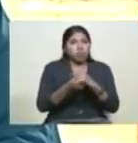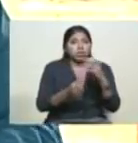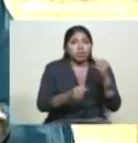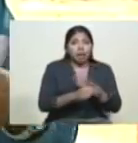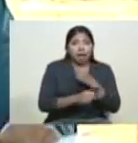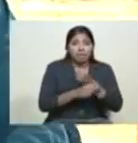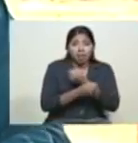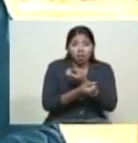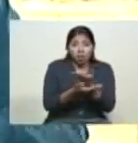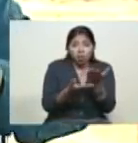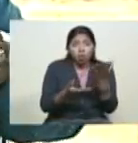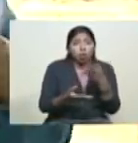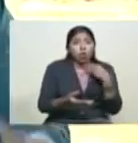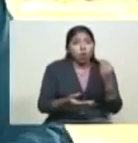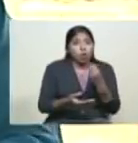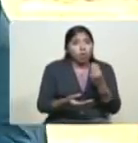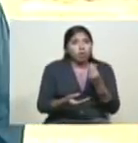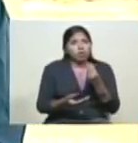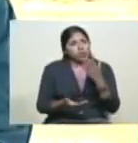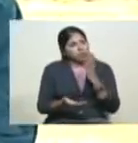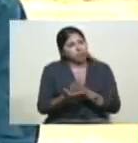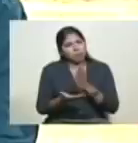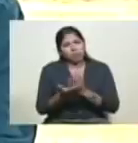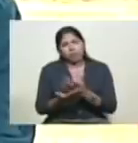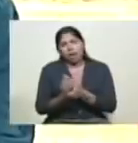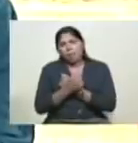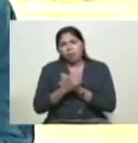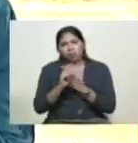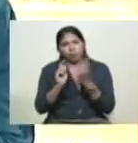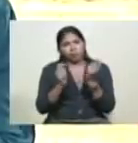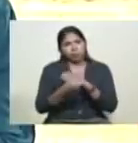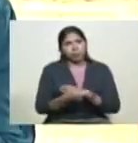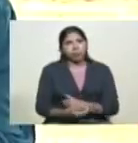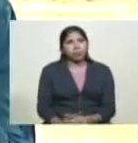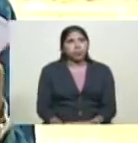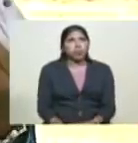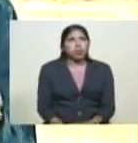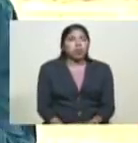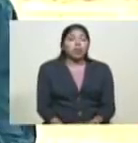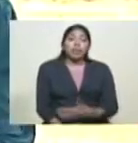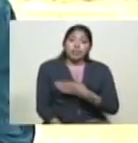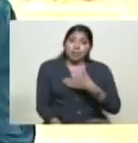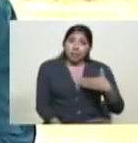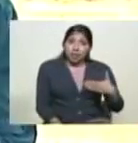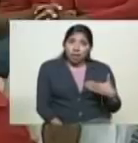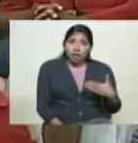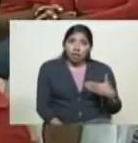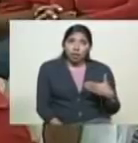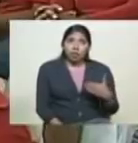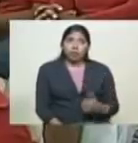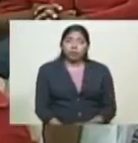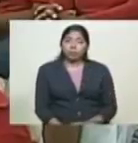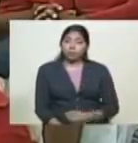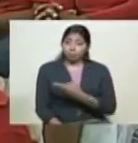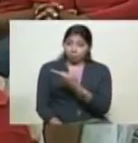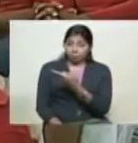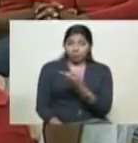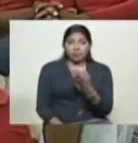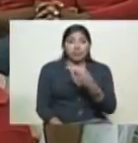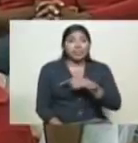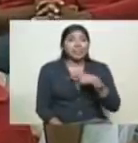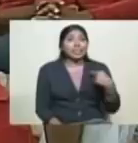convertimos en obras, en protección social, en amor. Yo quiero que la parte china, nuestros hermanos de la